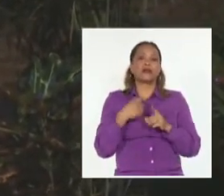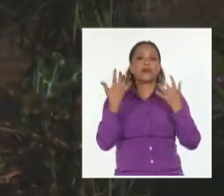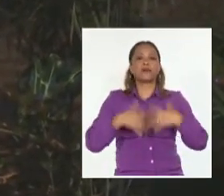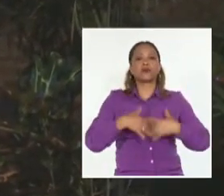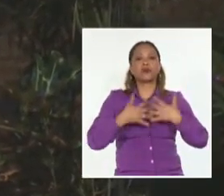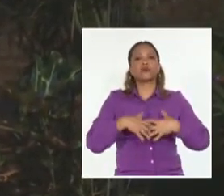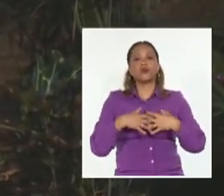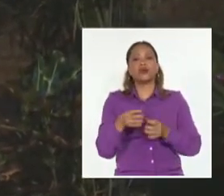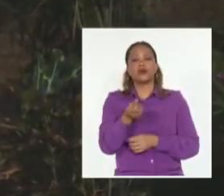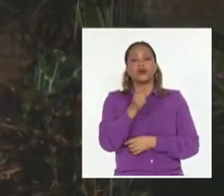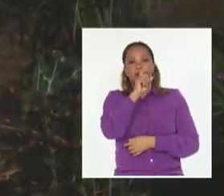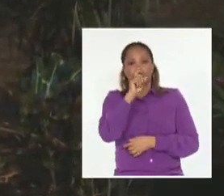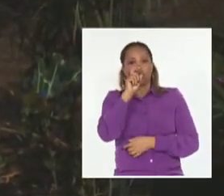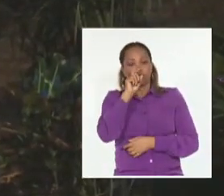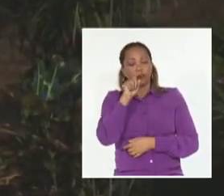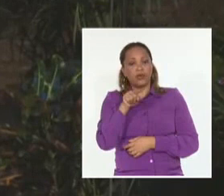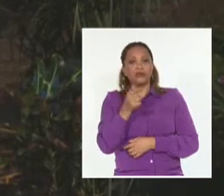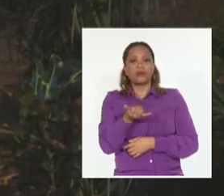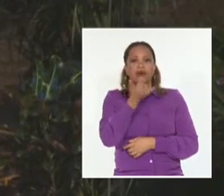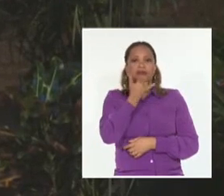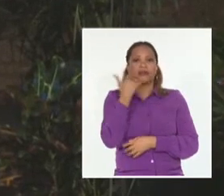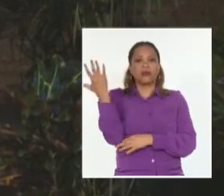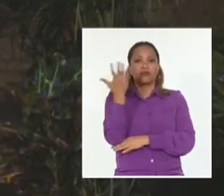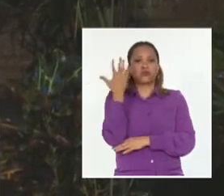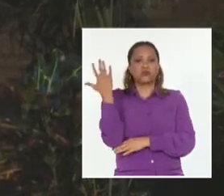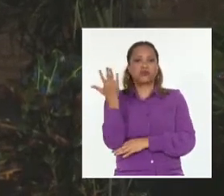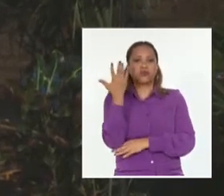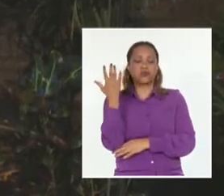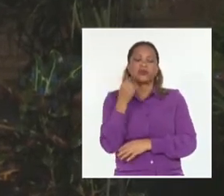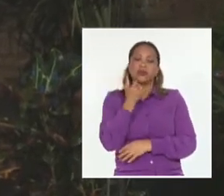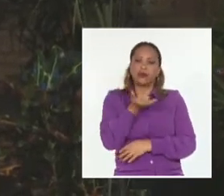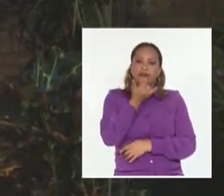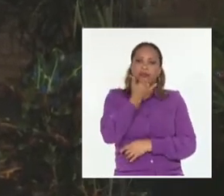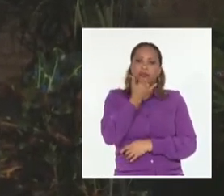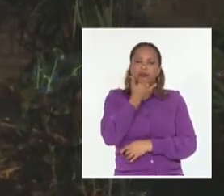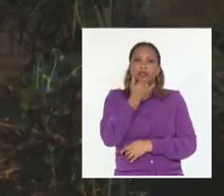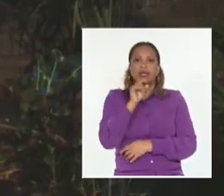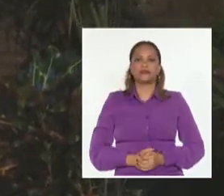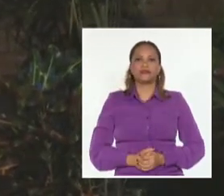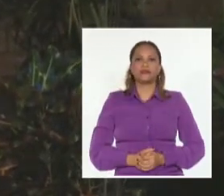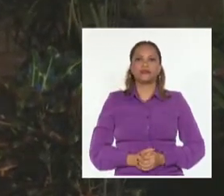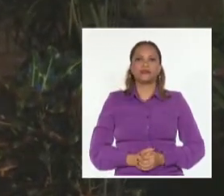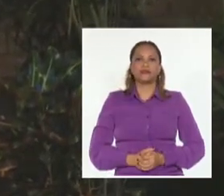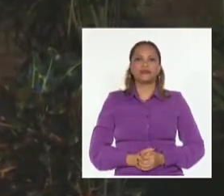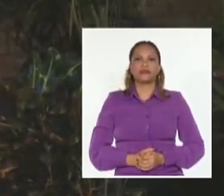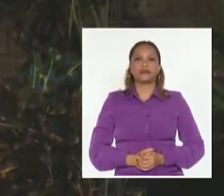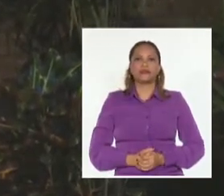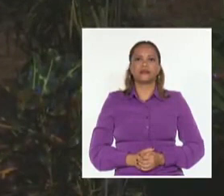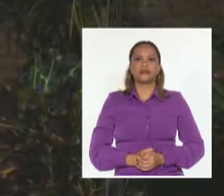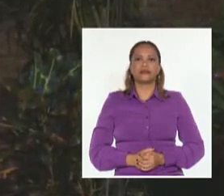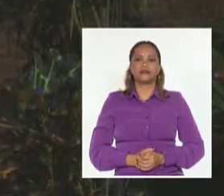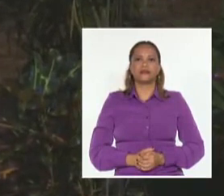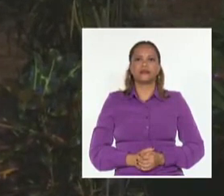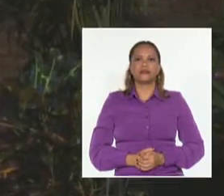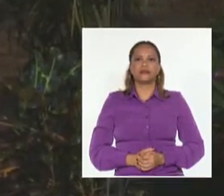y consumo amenazan la estabilidad ambiental y pueden llevarnos al pesimismo. Pero esa no es la naturaleza